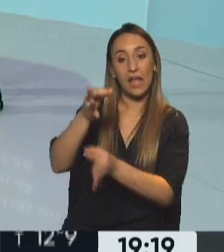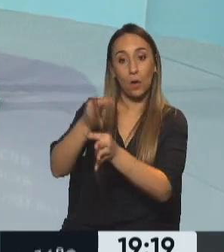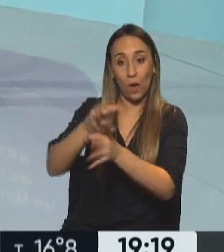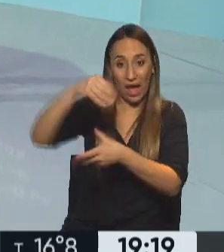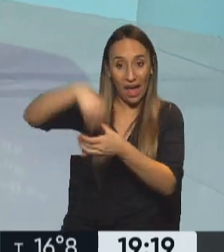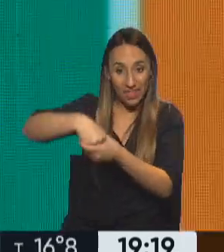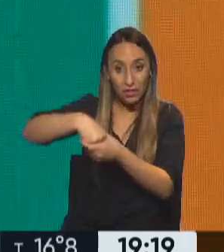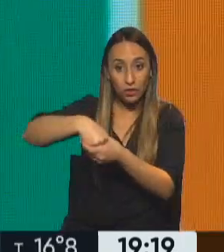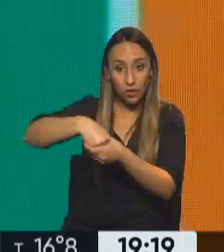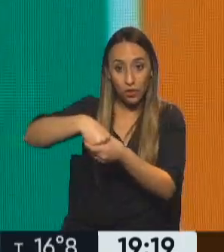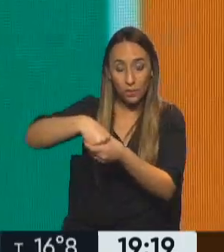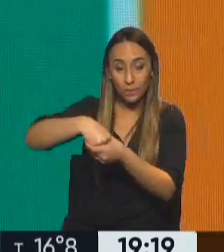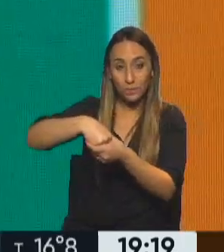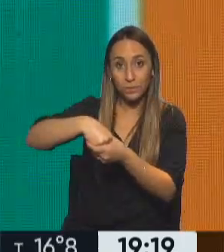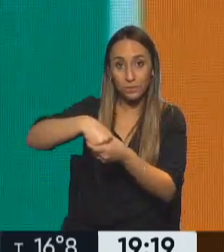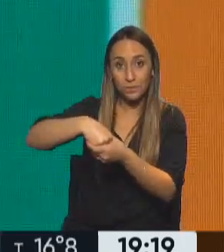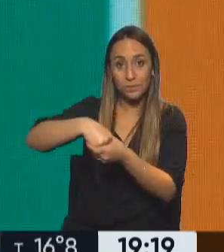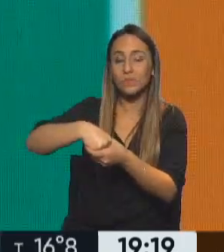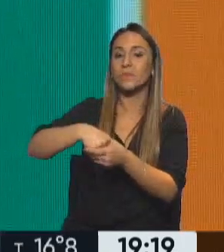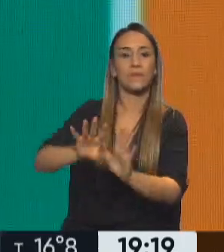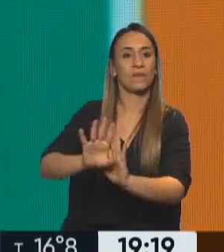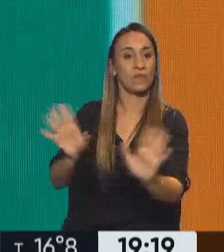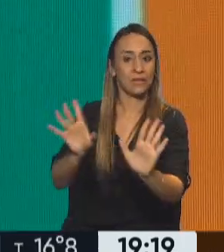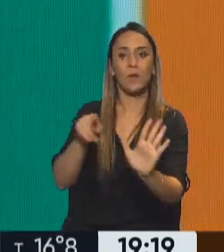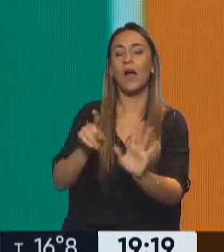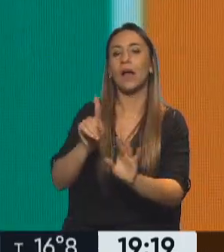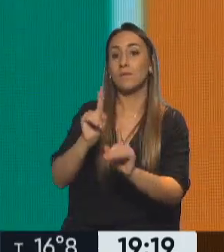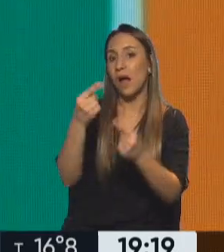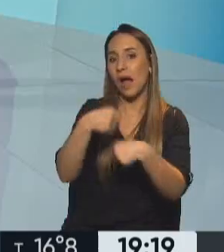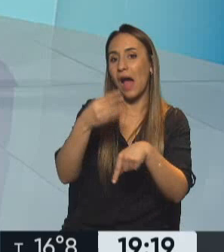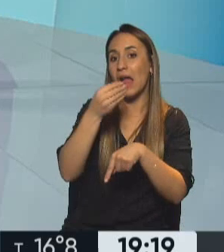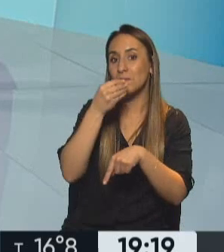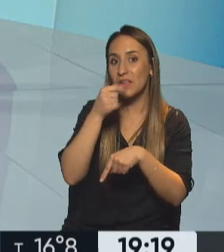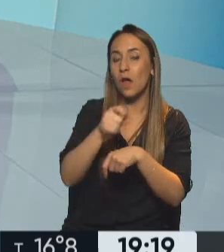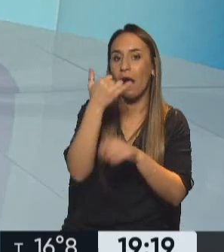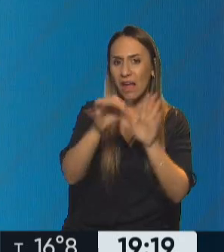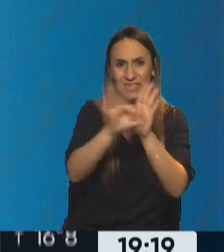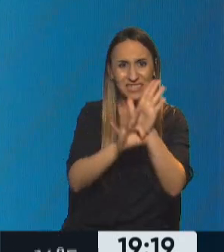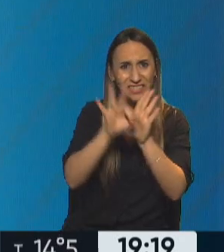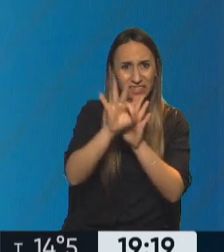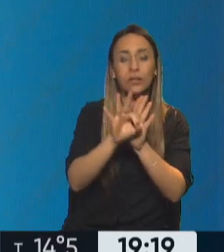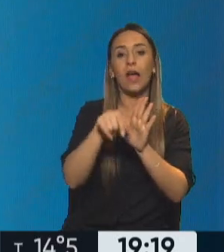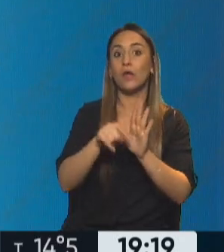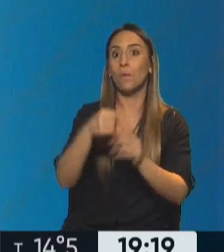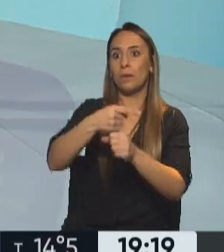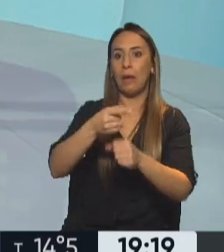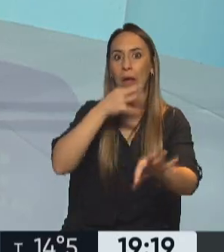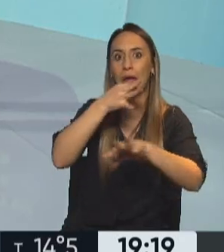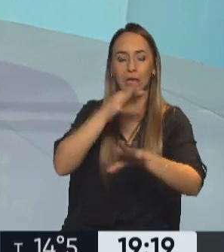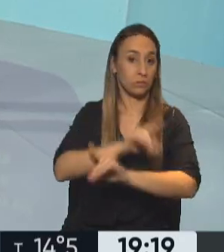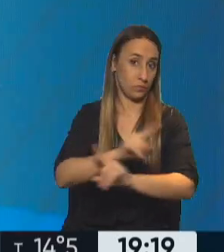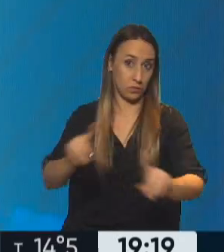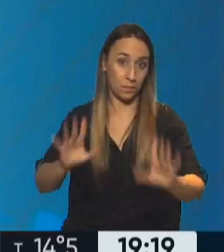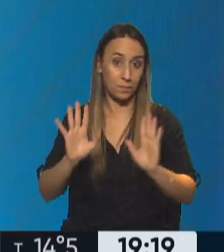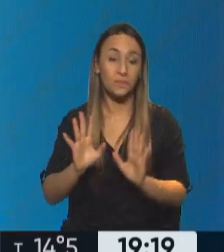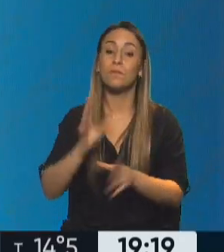por ejemplo, no van a poder privilegiar estos alimentos con sellos, van a tener que optar y cuando se hagan licitaciones por